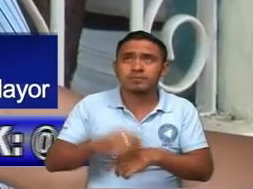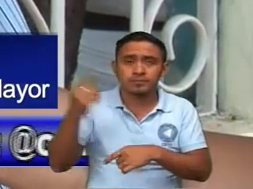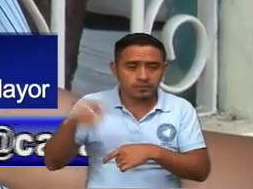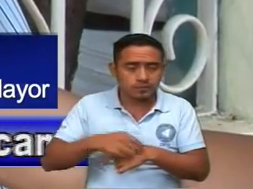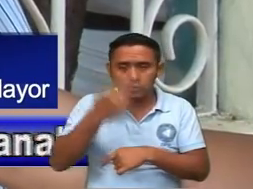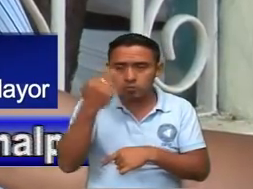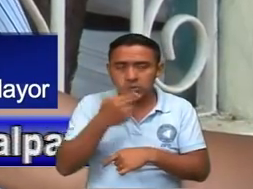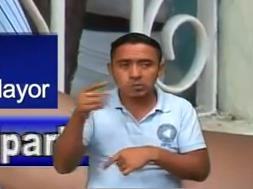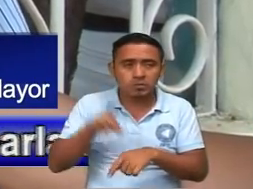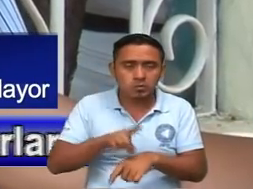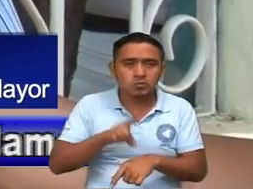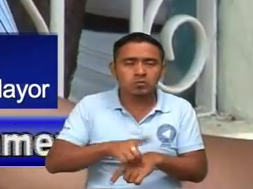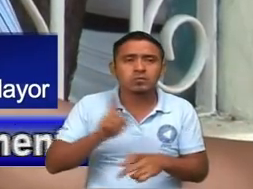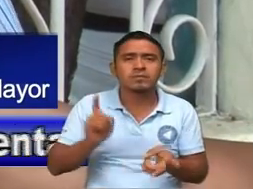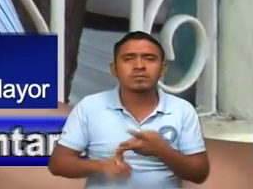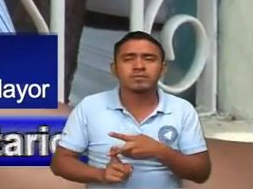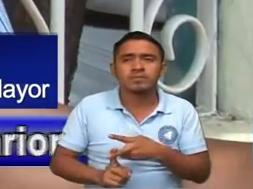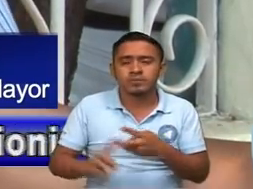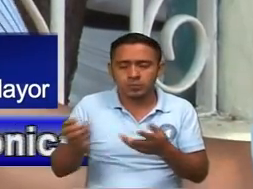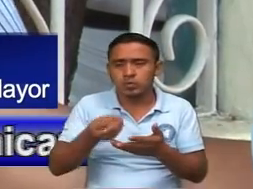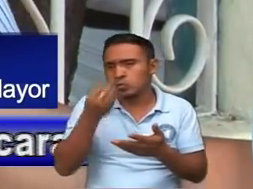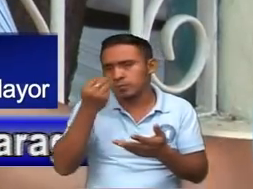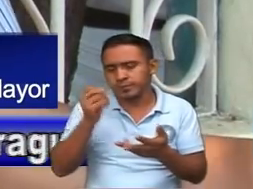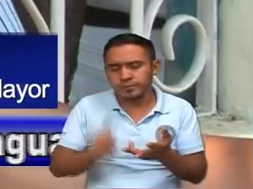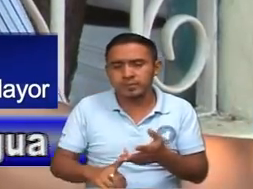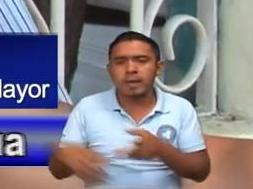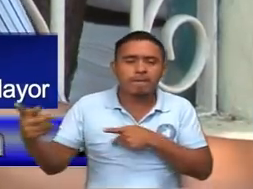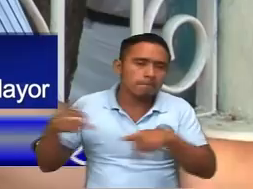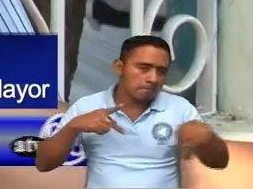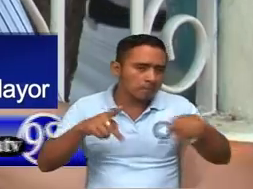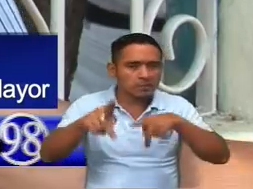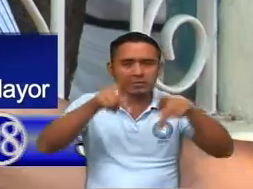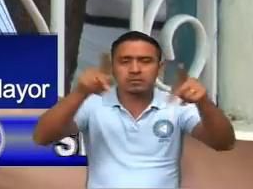médicas. Hay refrigerio, hay paseo,